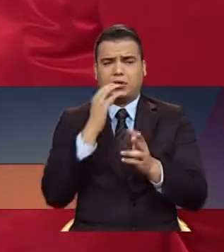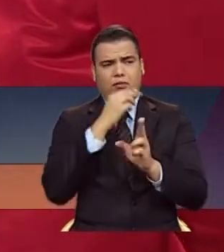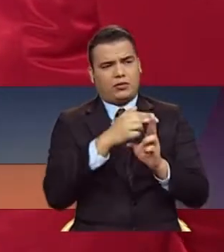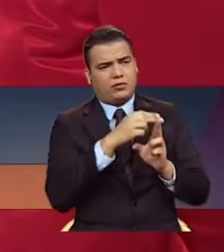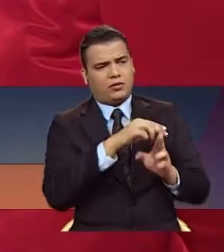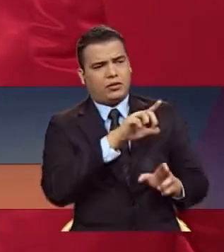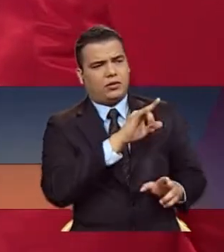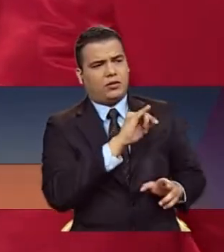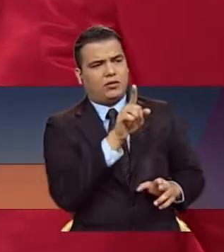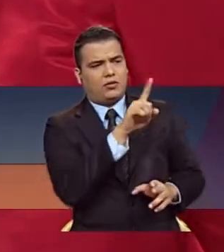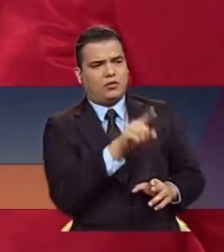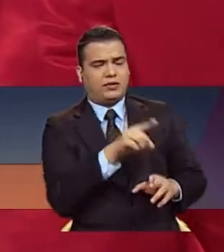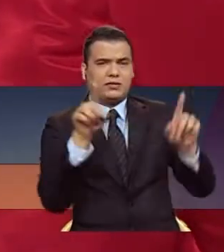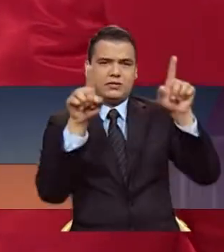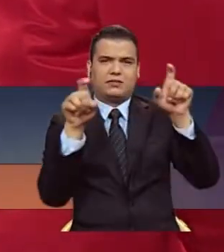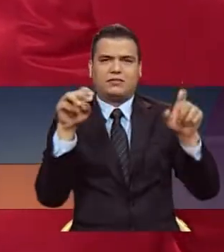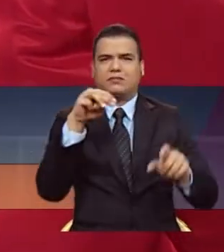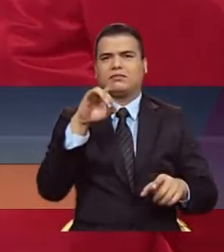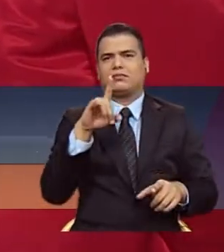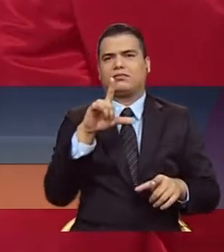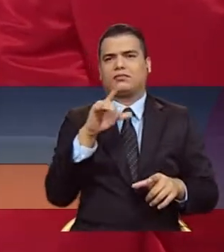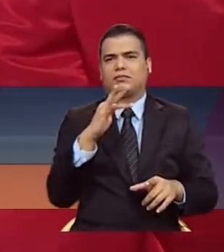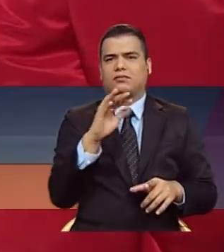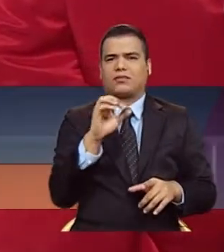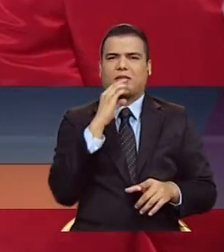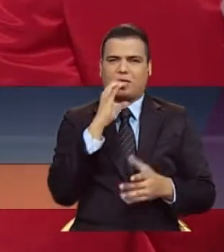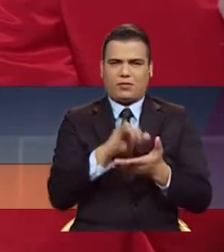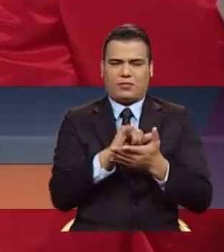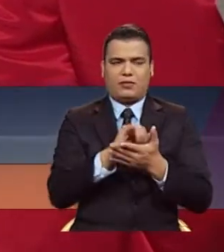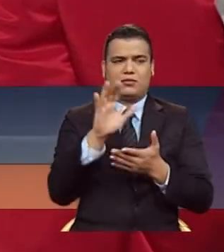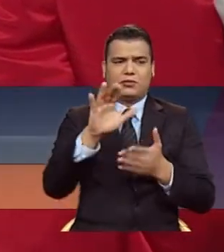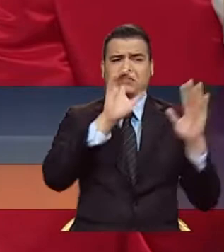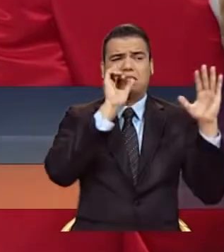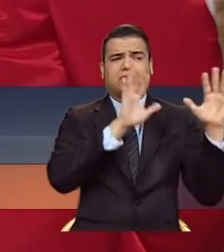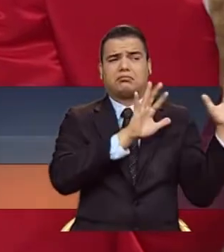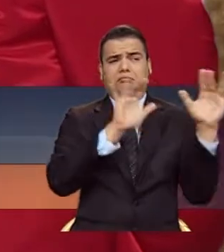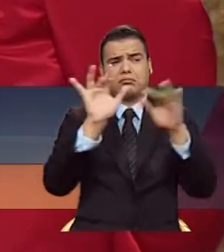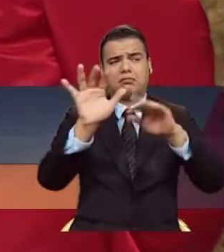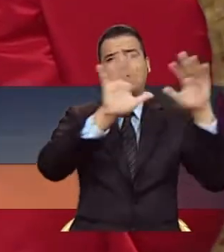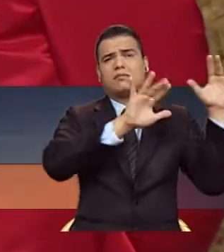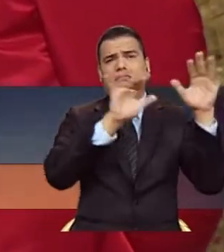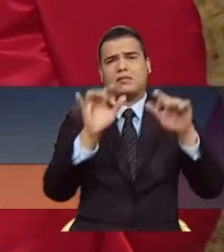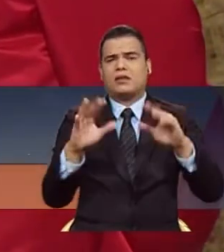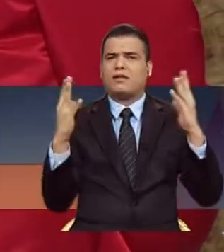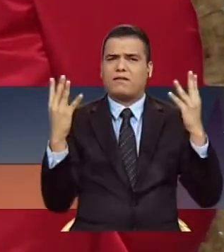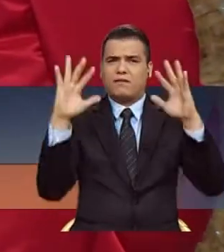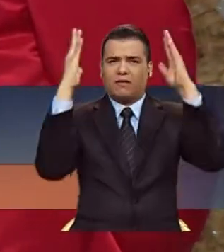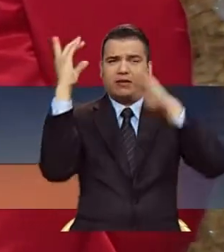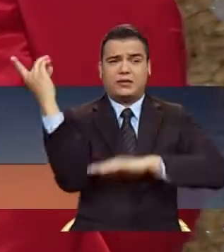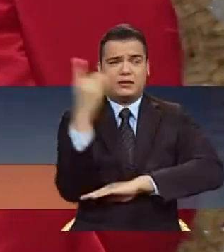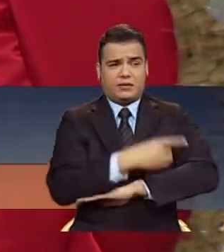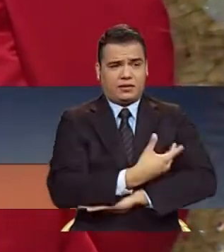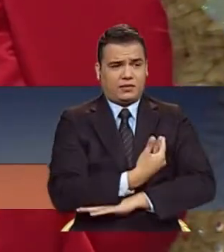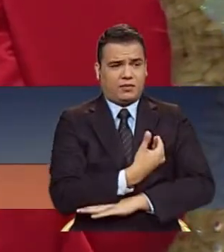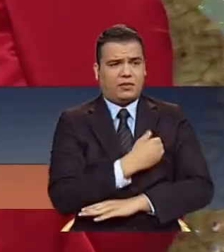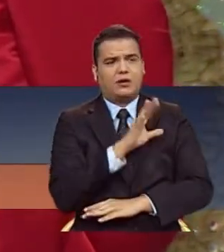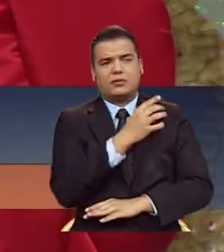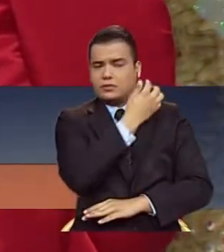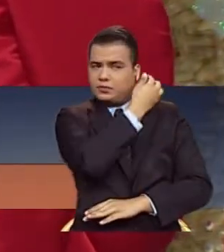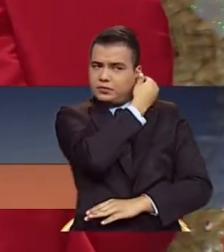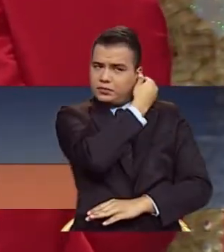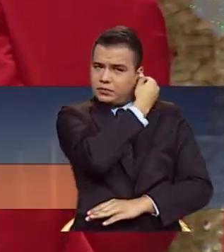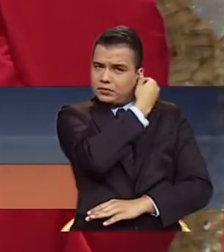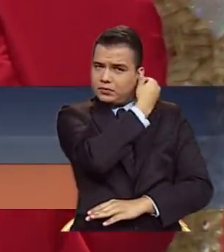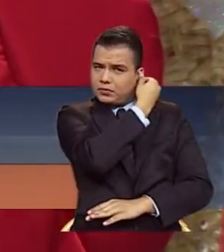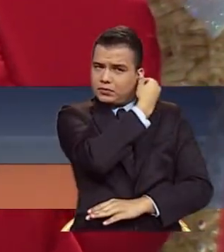Eduardo Hernández, dueño de uno de los centros culturales donde en este momento se está realizando una celebración del Día de la Madre. Luis